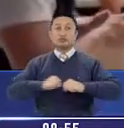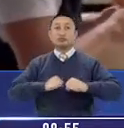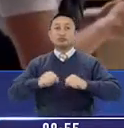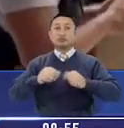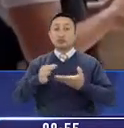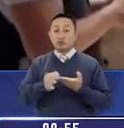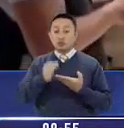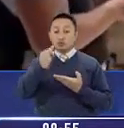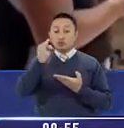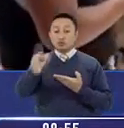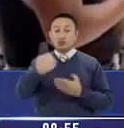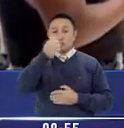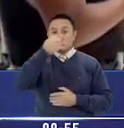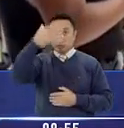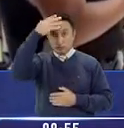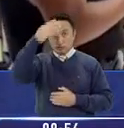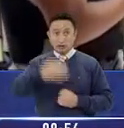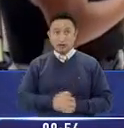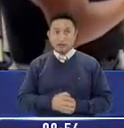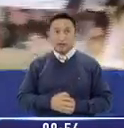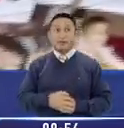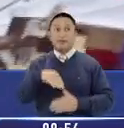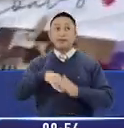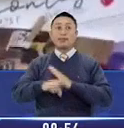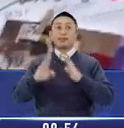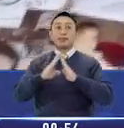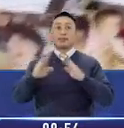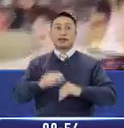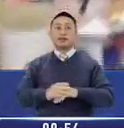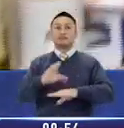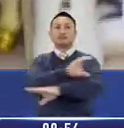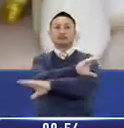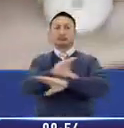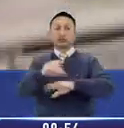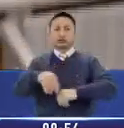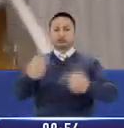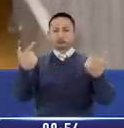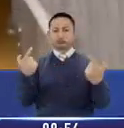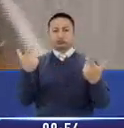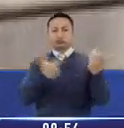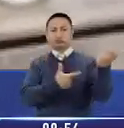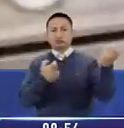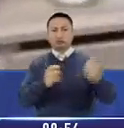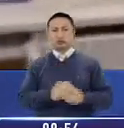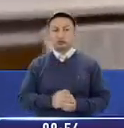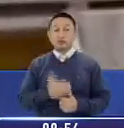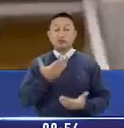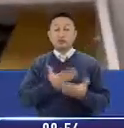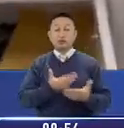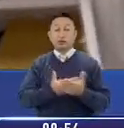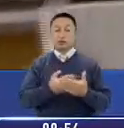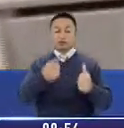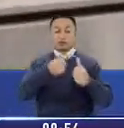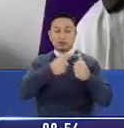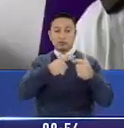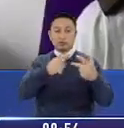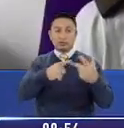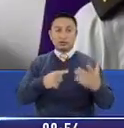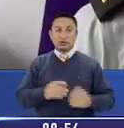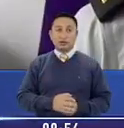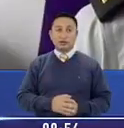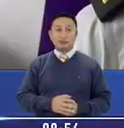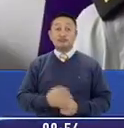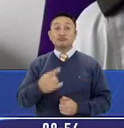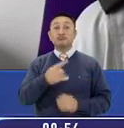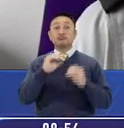rural del cantón Santo Domingo. En el allanamiento a una finca encontraron armas, municiones, entre otros elementos tácticos. Esta